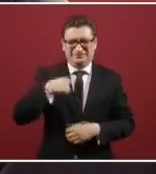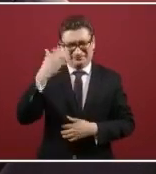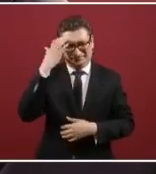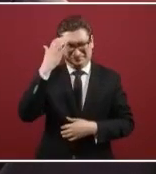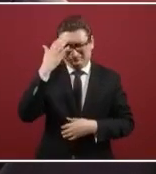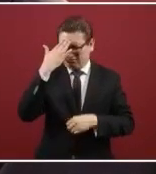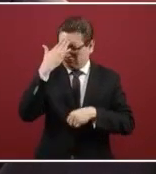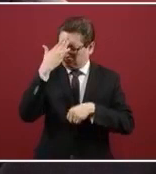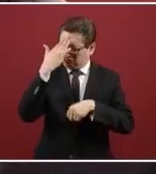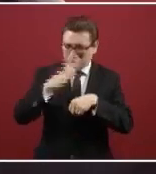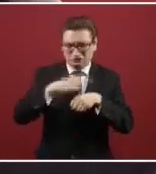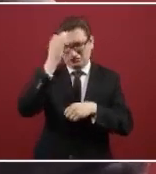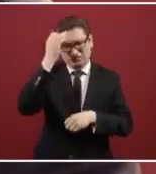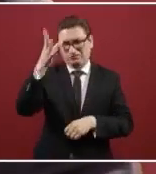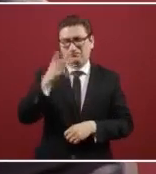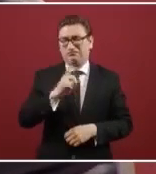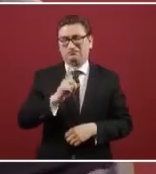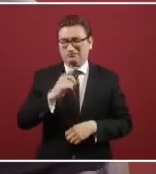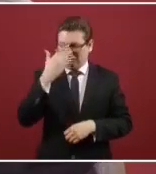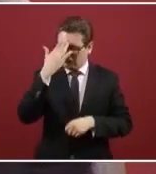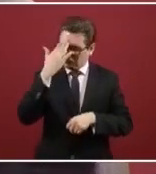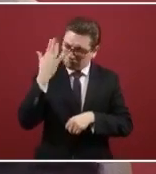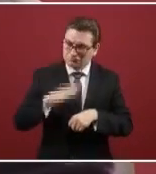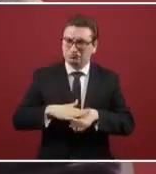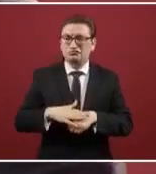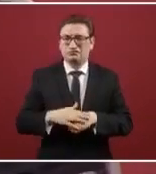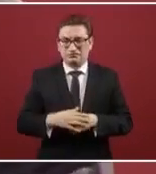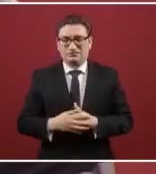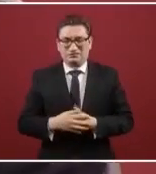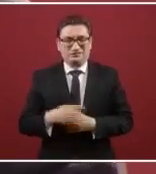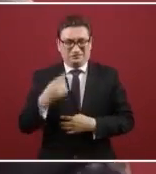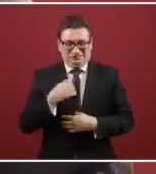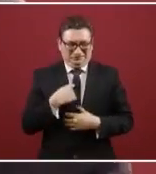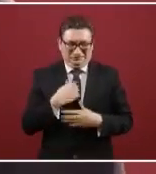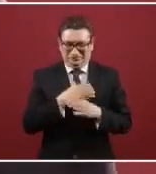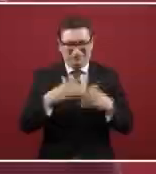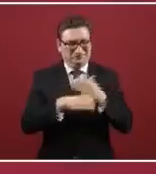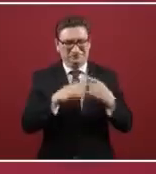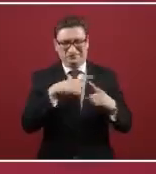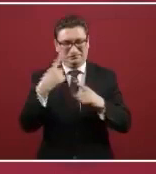tardan en olvidarse las cosas, me tardan pues que se me olviden las cosas,